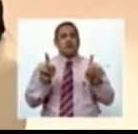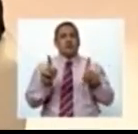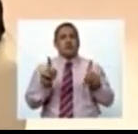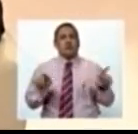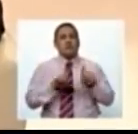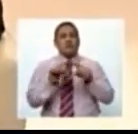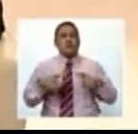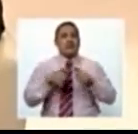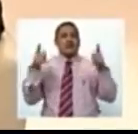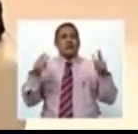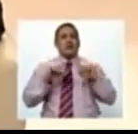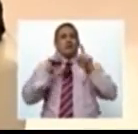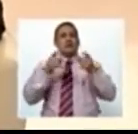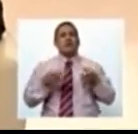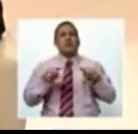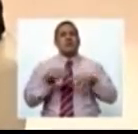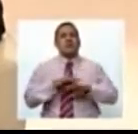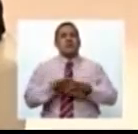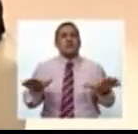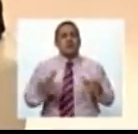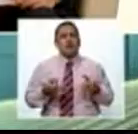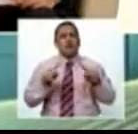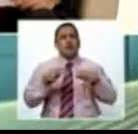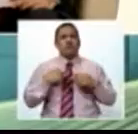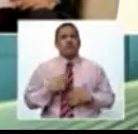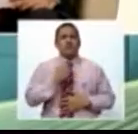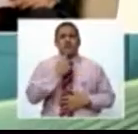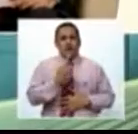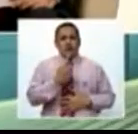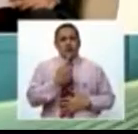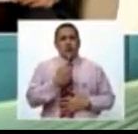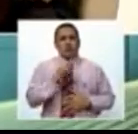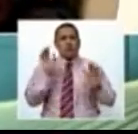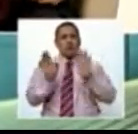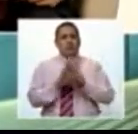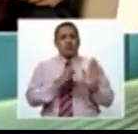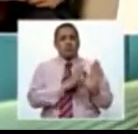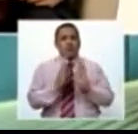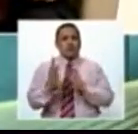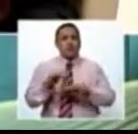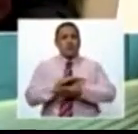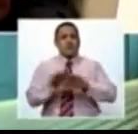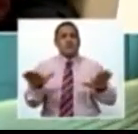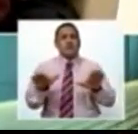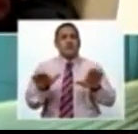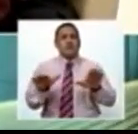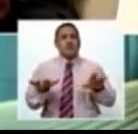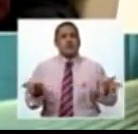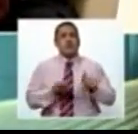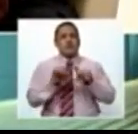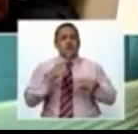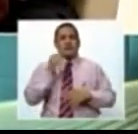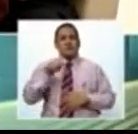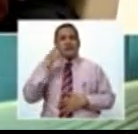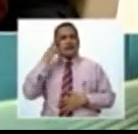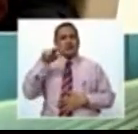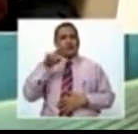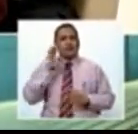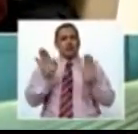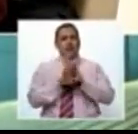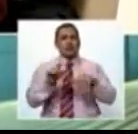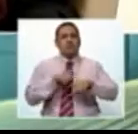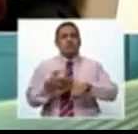la gran pregunta es, ¿y cuándo acaba? Es decir, ¿cuándo podemos decir que el proceso acaba y podemos decir que sí hubo razonabilidad en